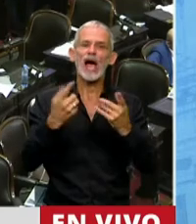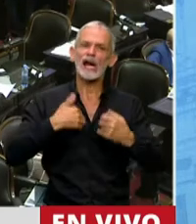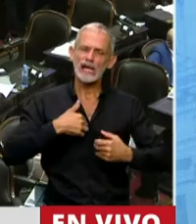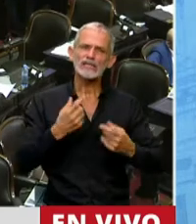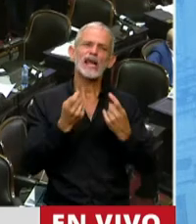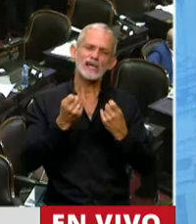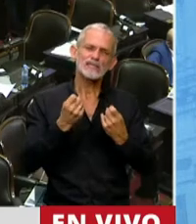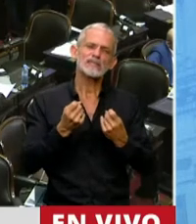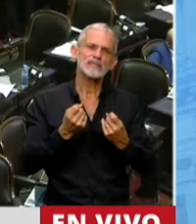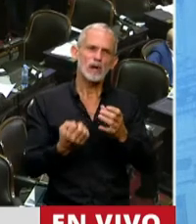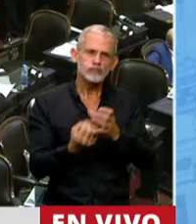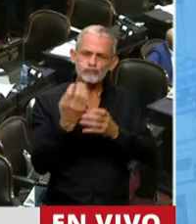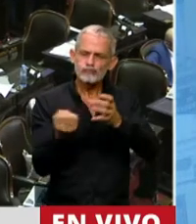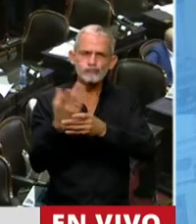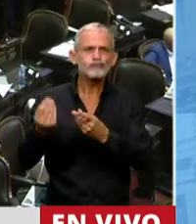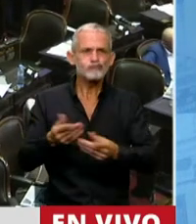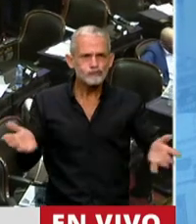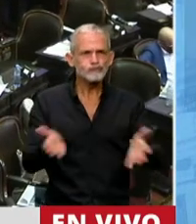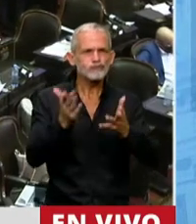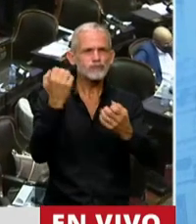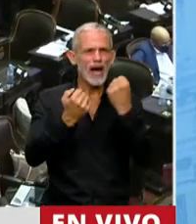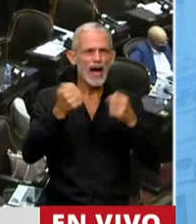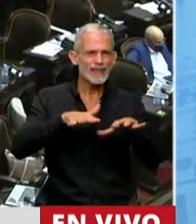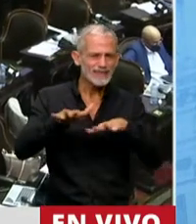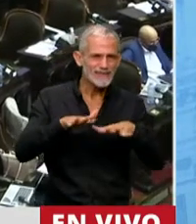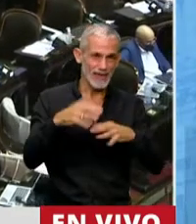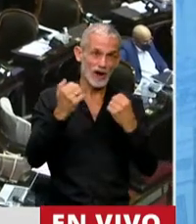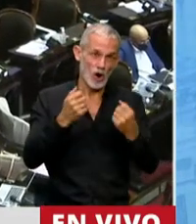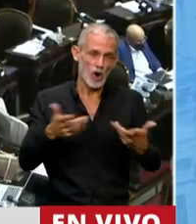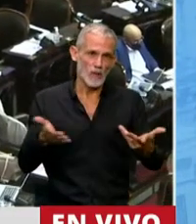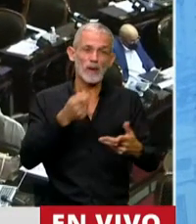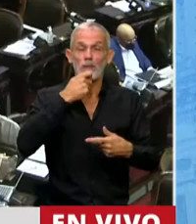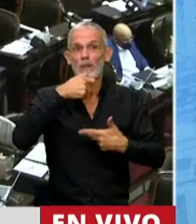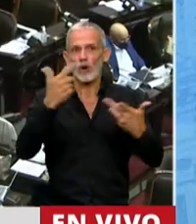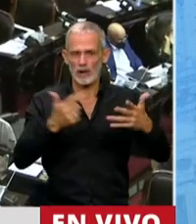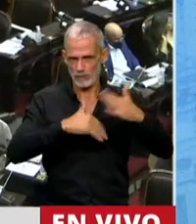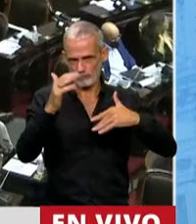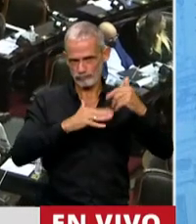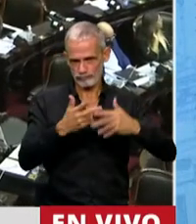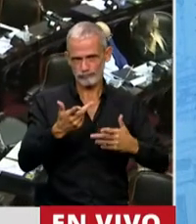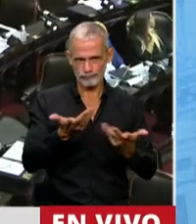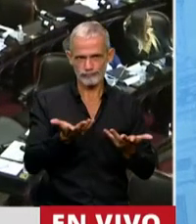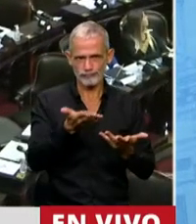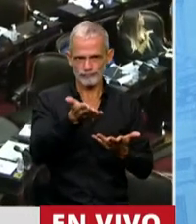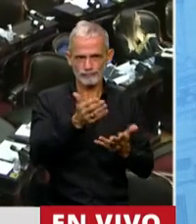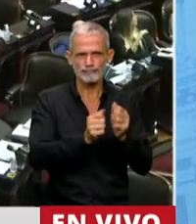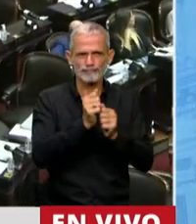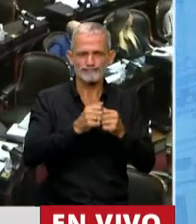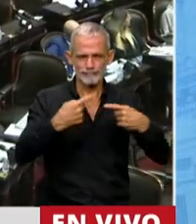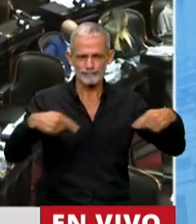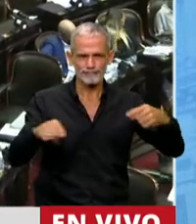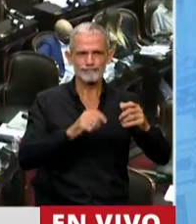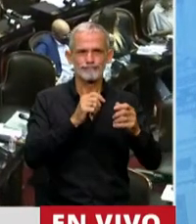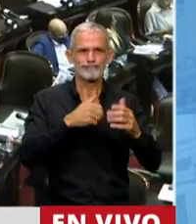generar condiciones que fomenten las actividades estratégicas como es la industria de la